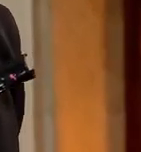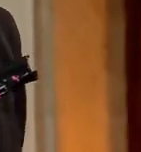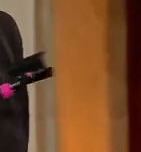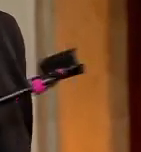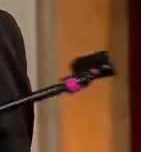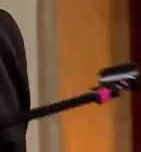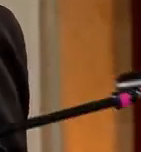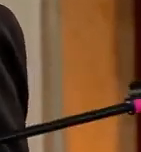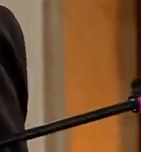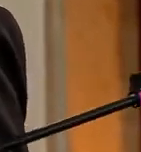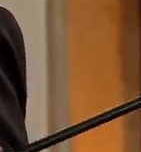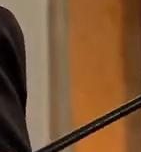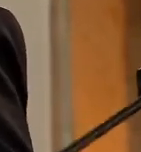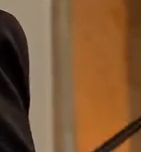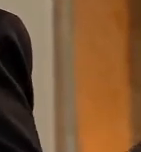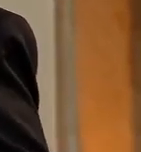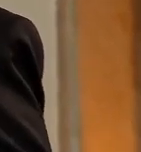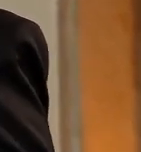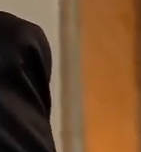Virgen de la